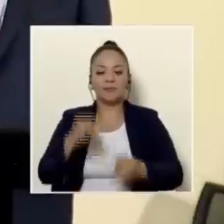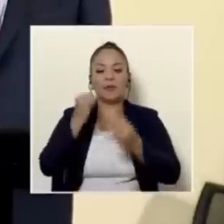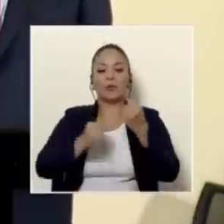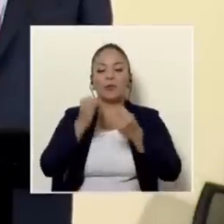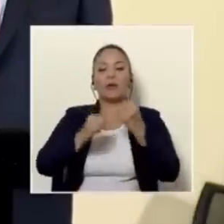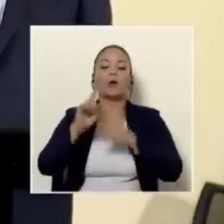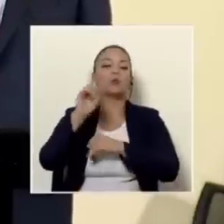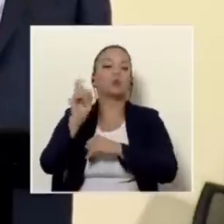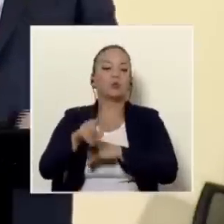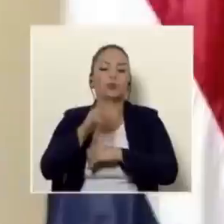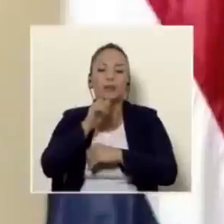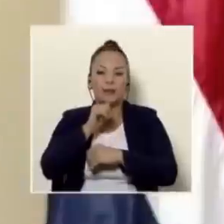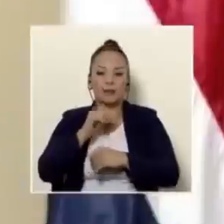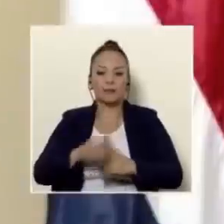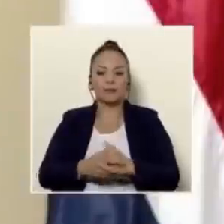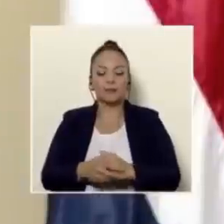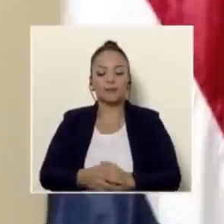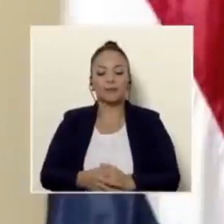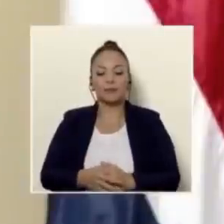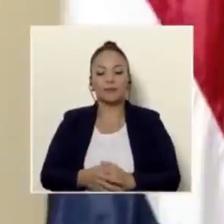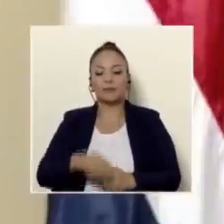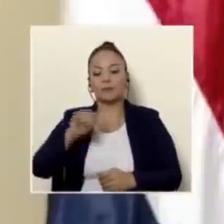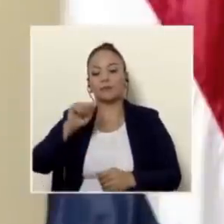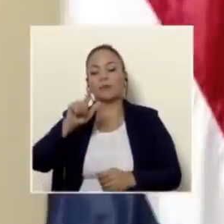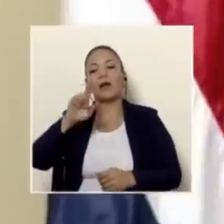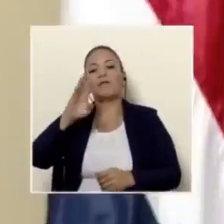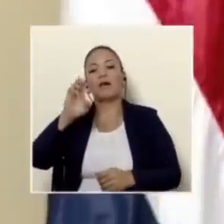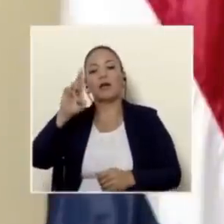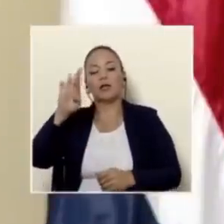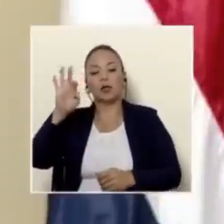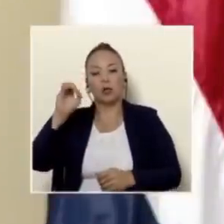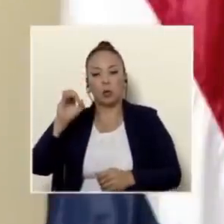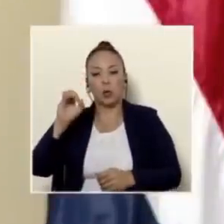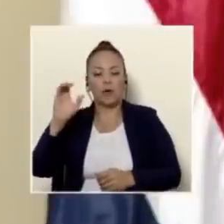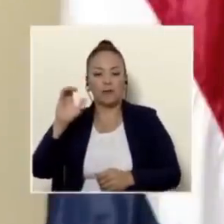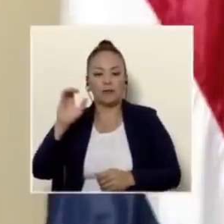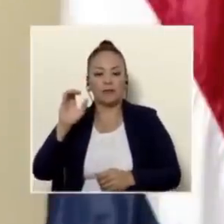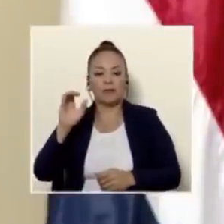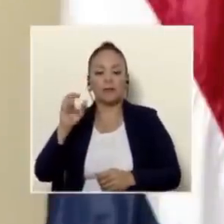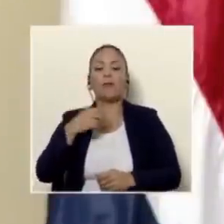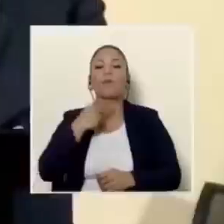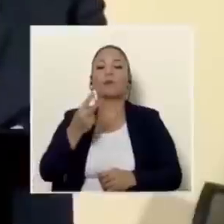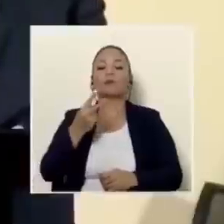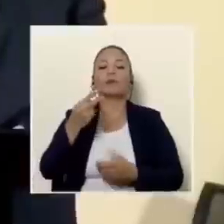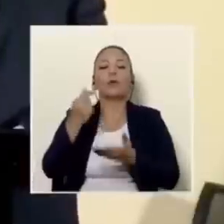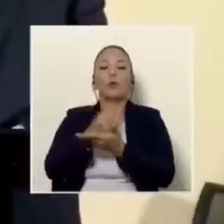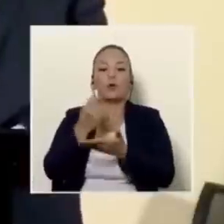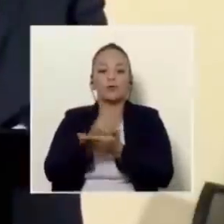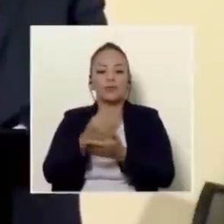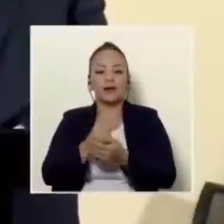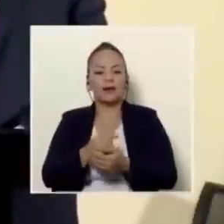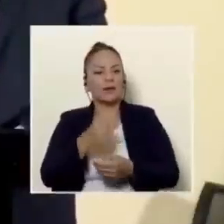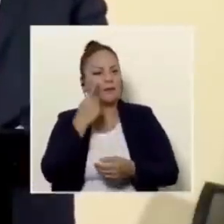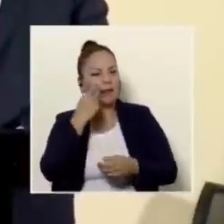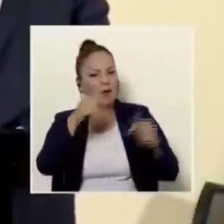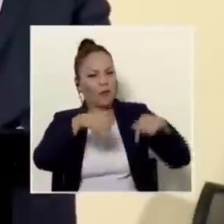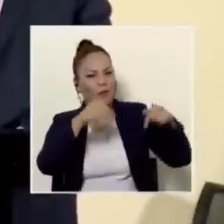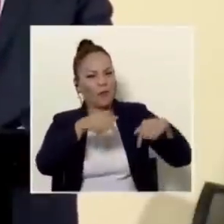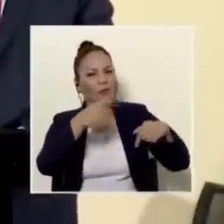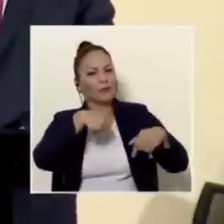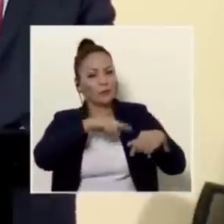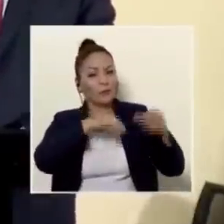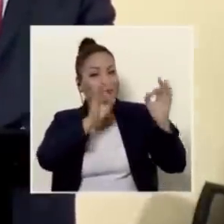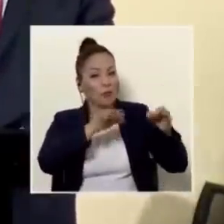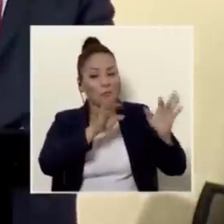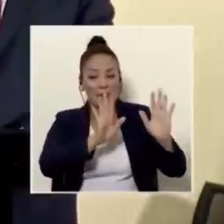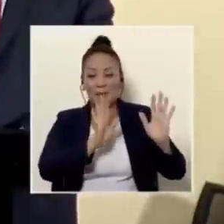Y la última consulta sería de Alberto Cabezas, de La Voz de Guanacaste. De Goicochea. Pero hoy nos hemos